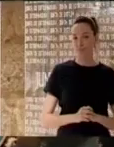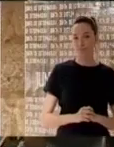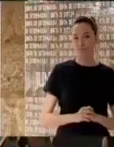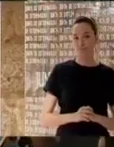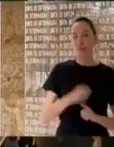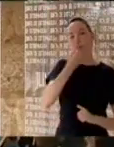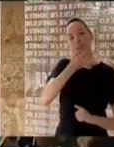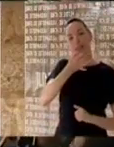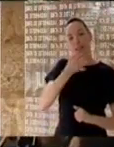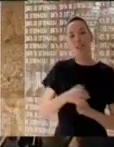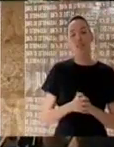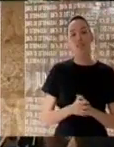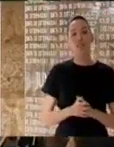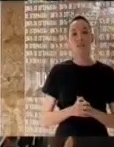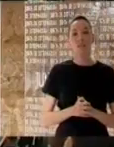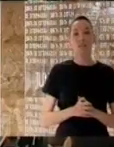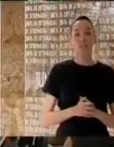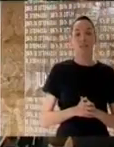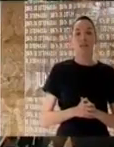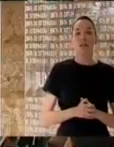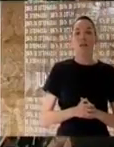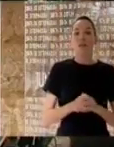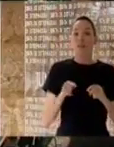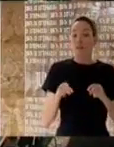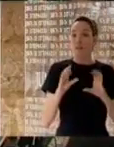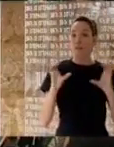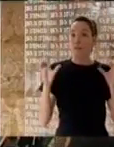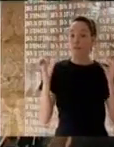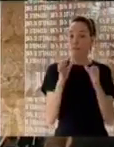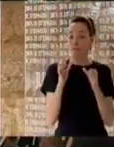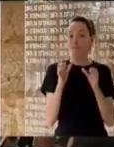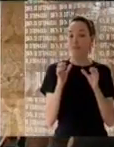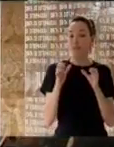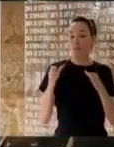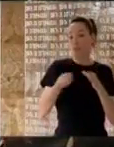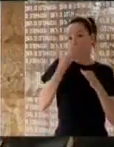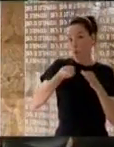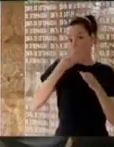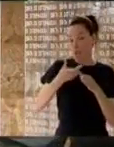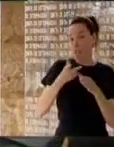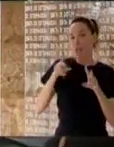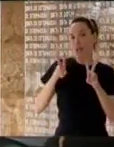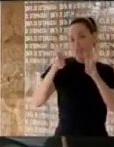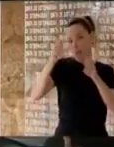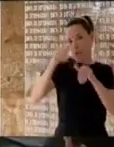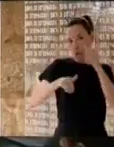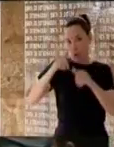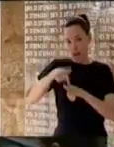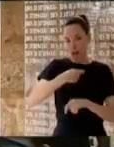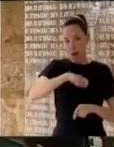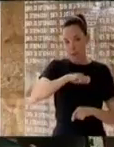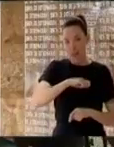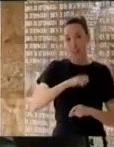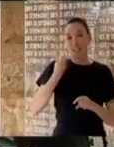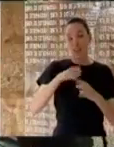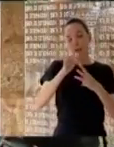Hola, buenas tardes. La menor relevancia del partido electoral del Partido Socialista en España, que se ha convertido ya en tercera